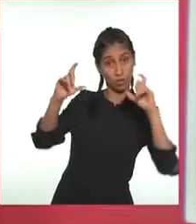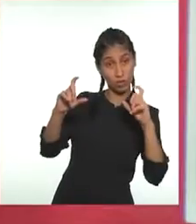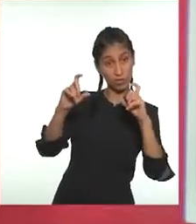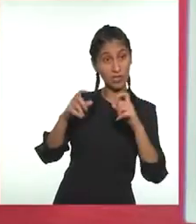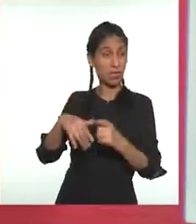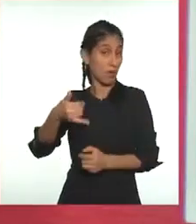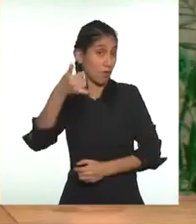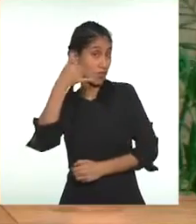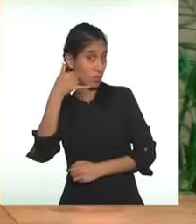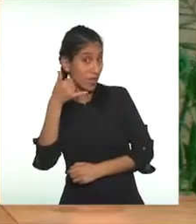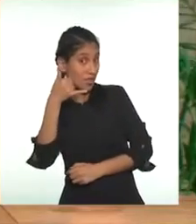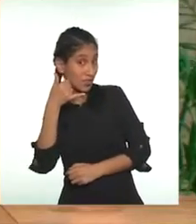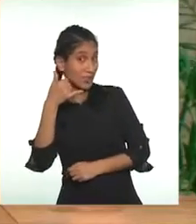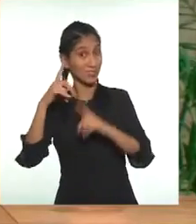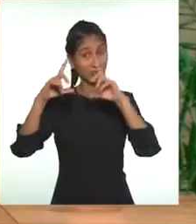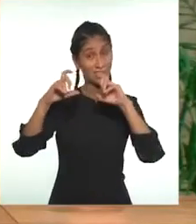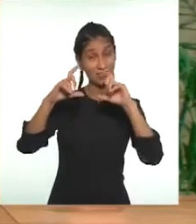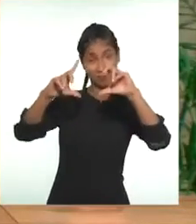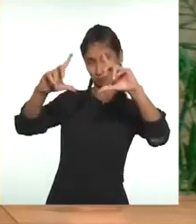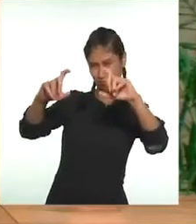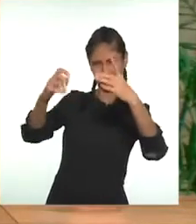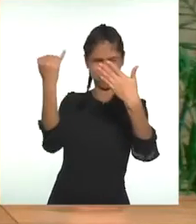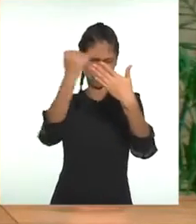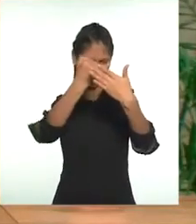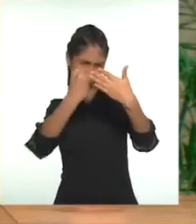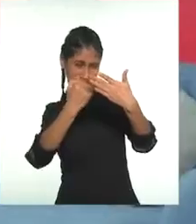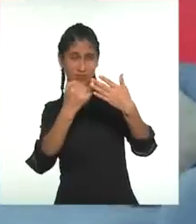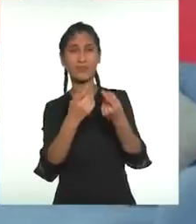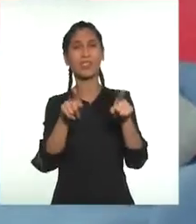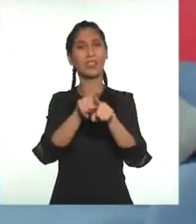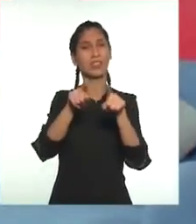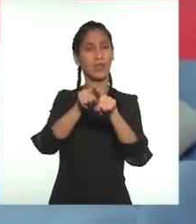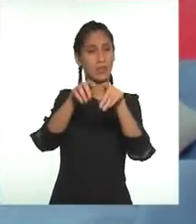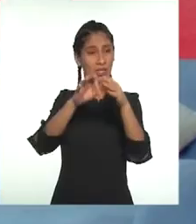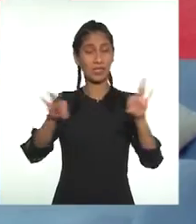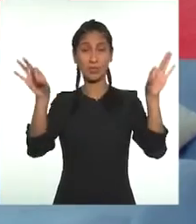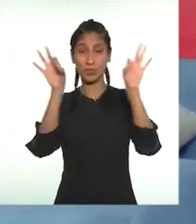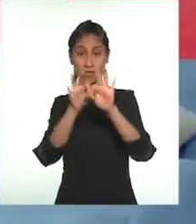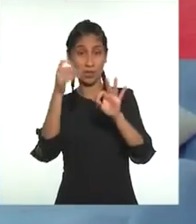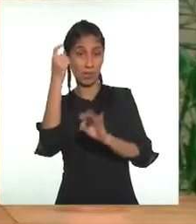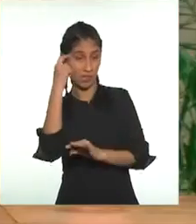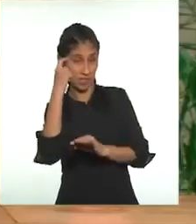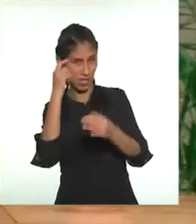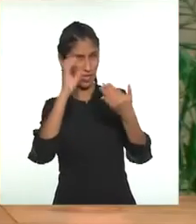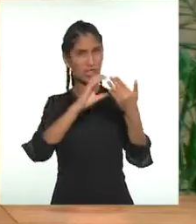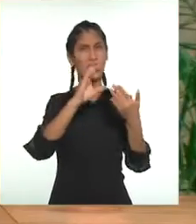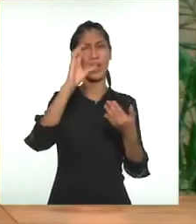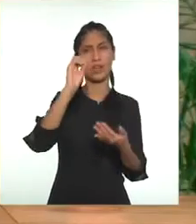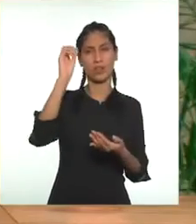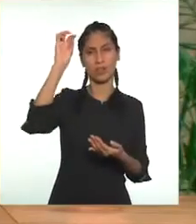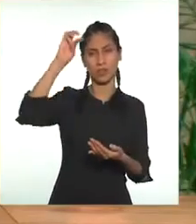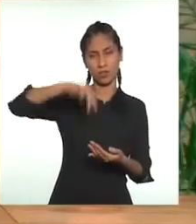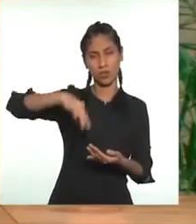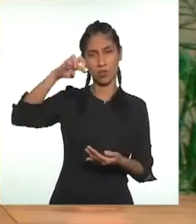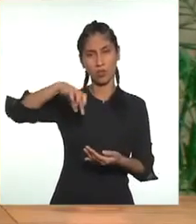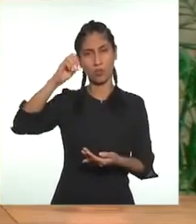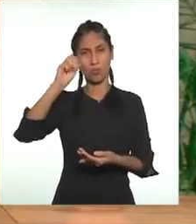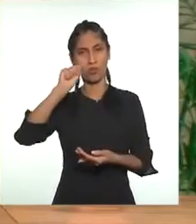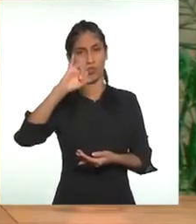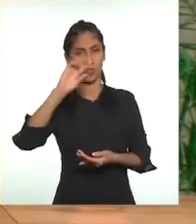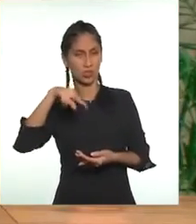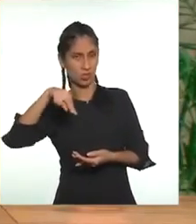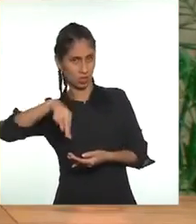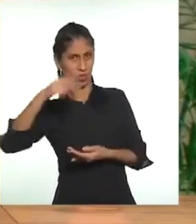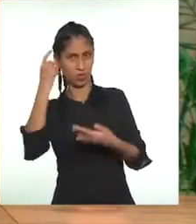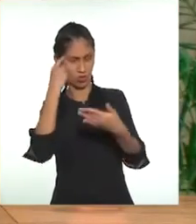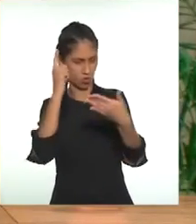usaremos nuestros celulares. Está bueno saber que tenemos que pensar en la composición, que quiere decir cómo organizar los objetos y personajes que